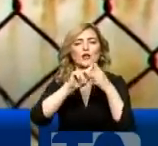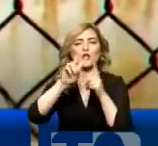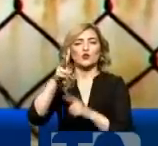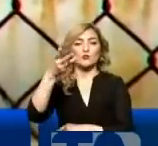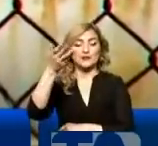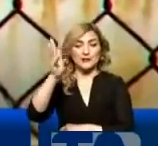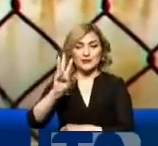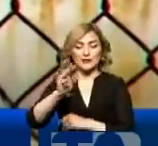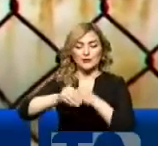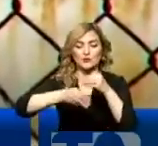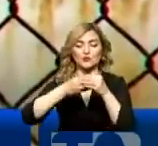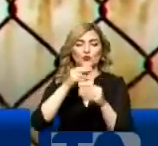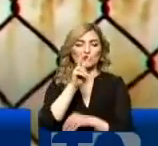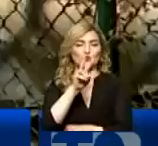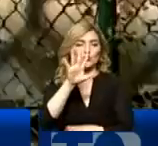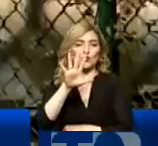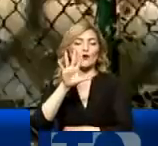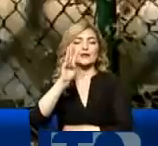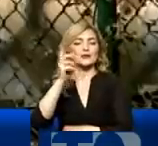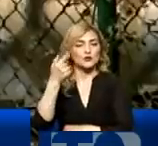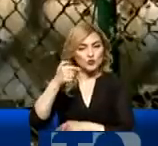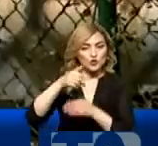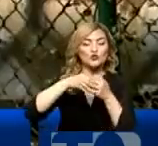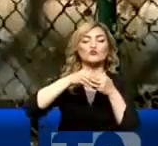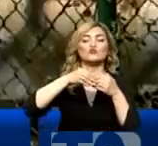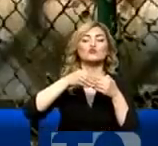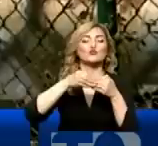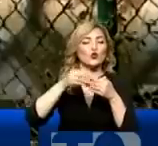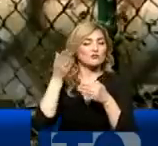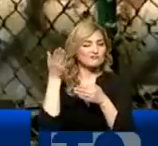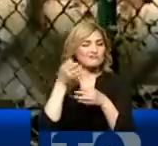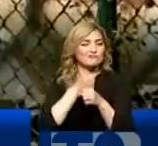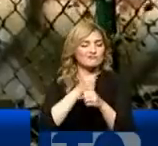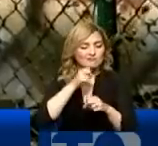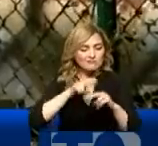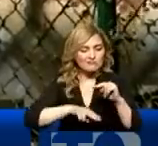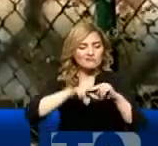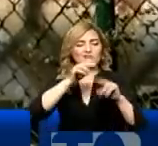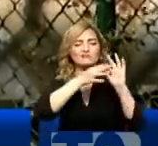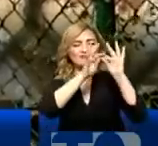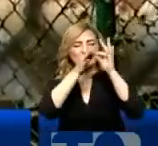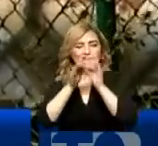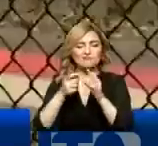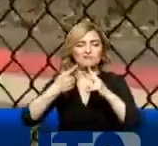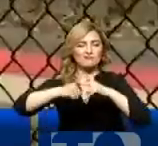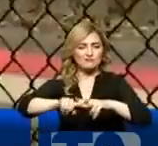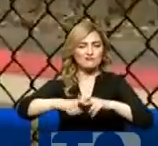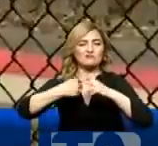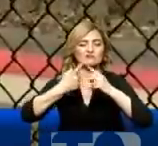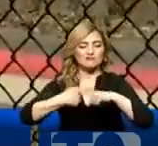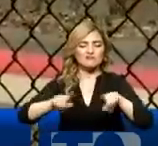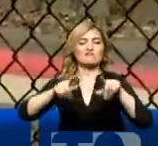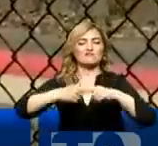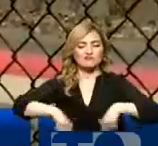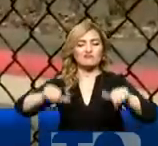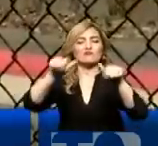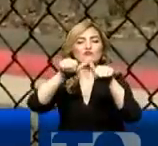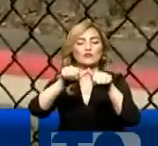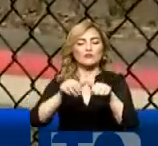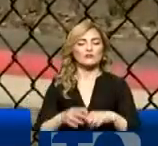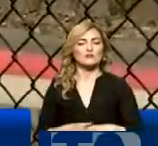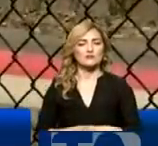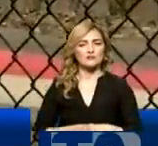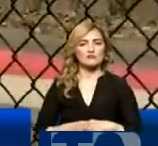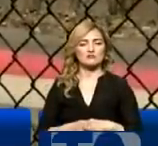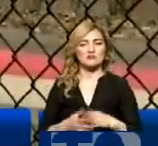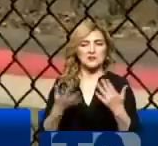2016, invirtió 256 millones de dólares en realizar trabajos de reparación y mantenimiento en diferentes áreas. Sin embargo,